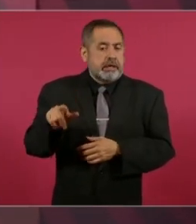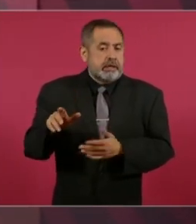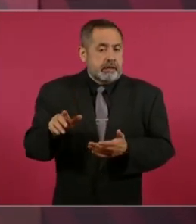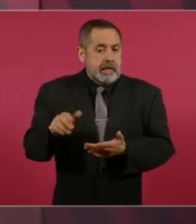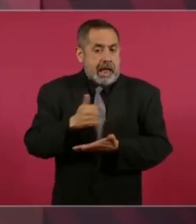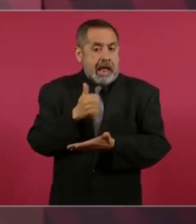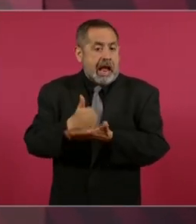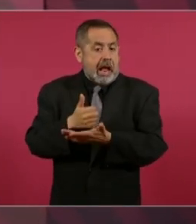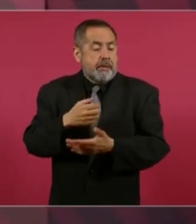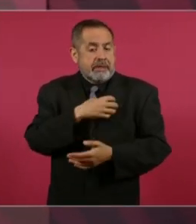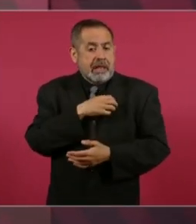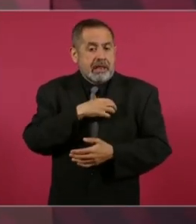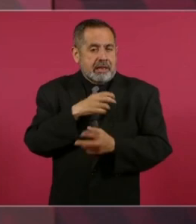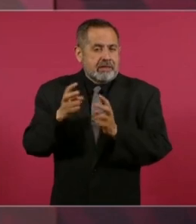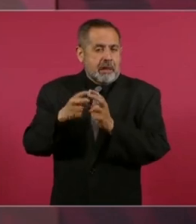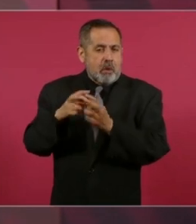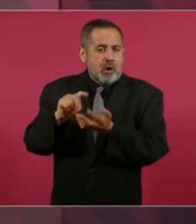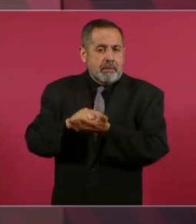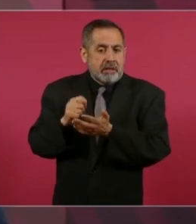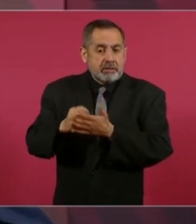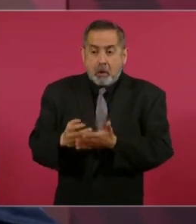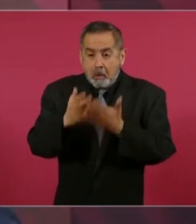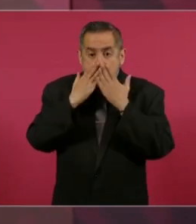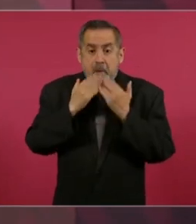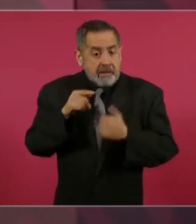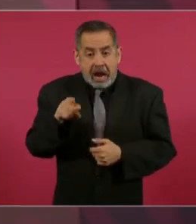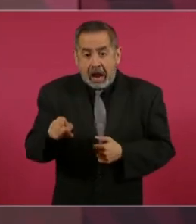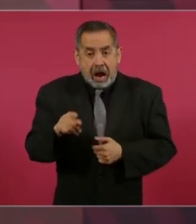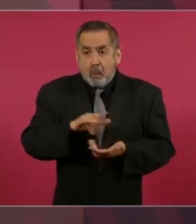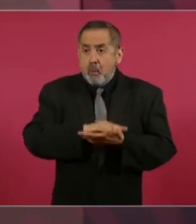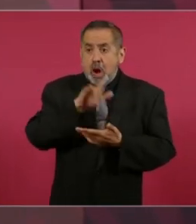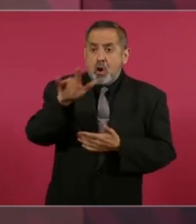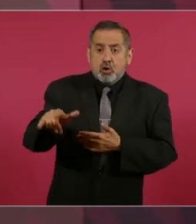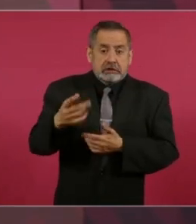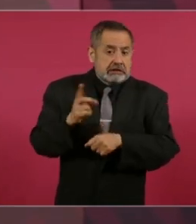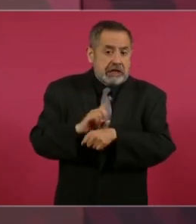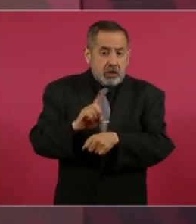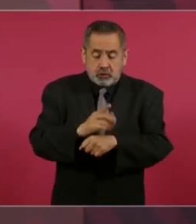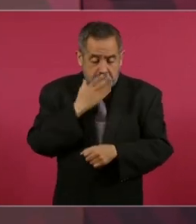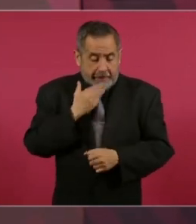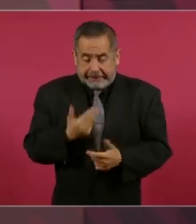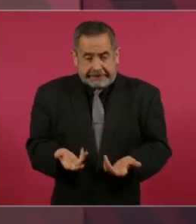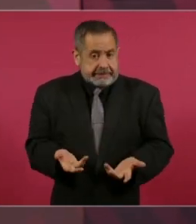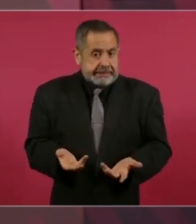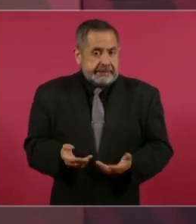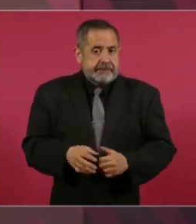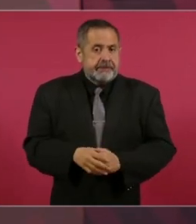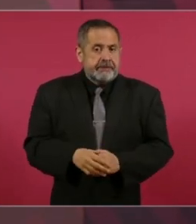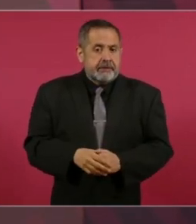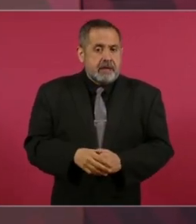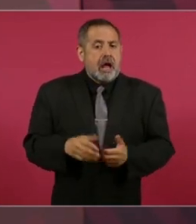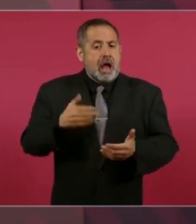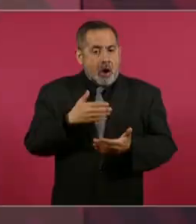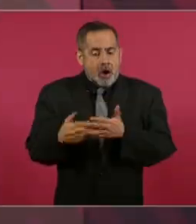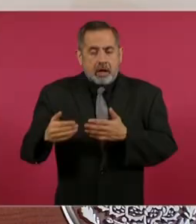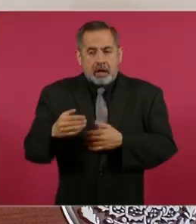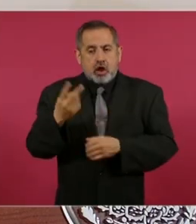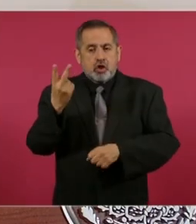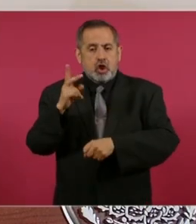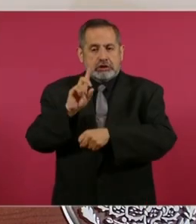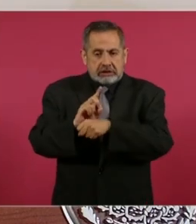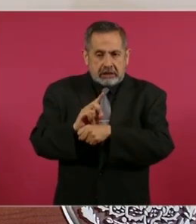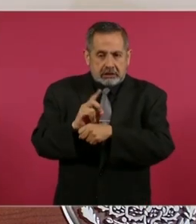la capital de Tamaulipas, no había Ahora hay cada dos